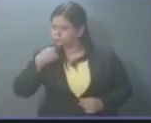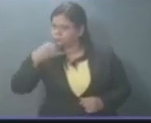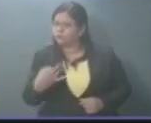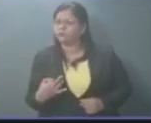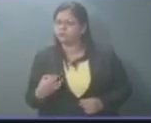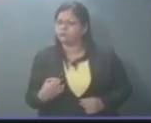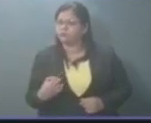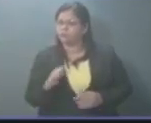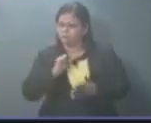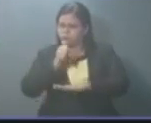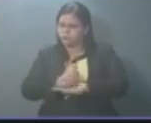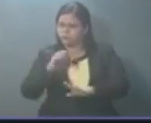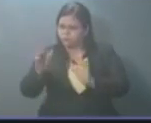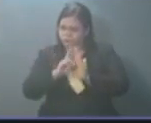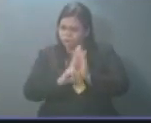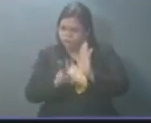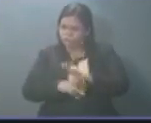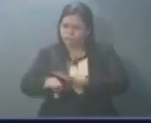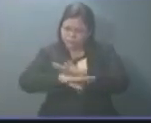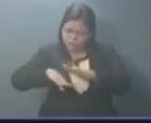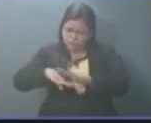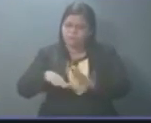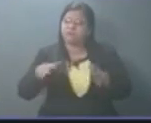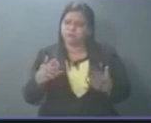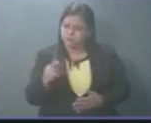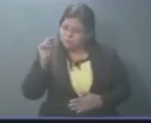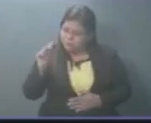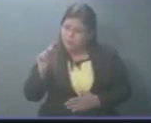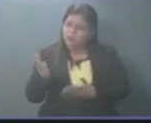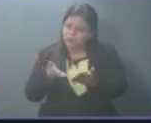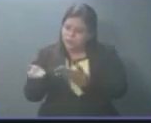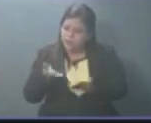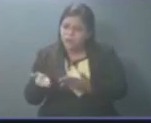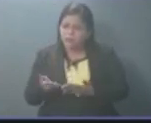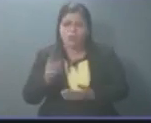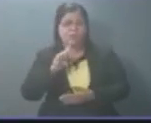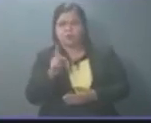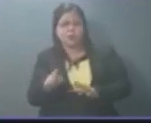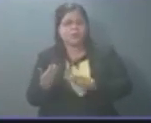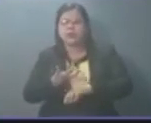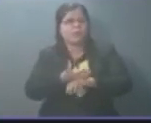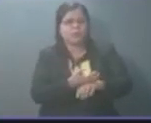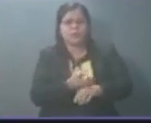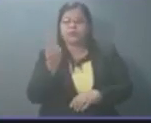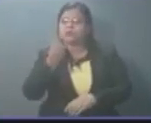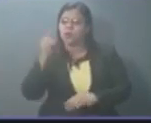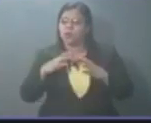ponerse serio y en establecer condiciones mínimas para que ese negocio, que repito, que no es movilizar gente, es cobrar